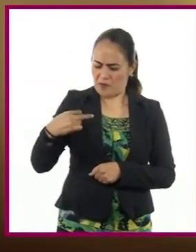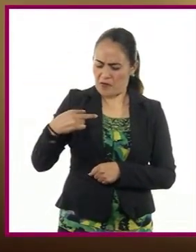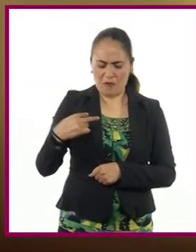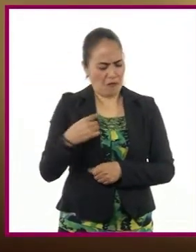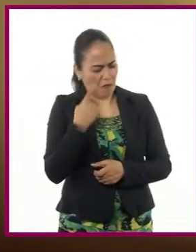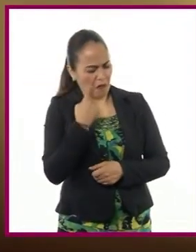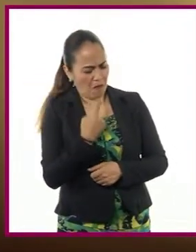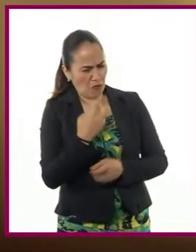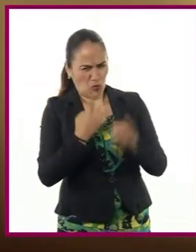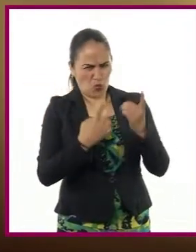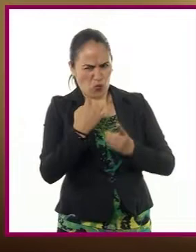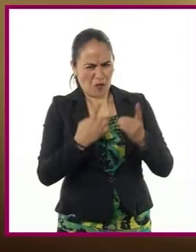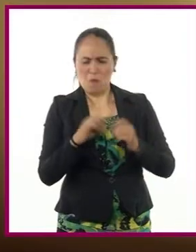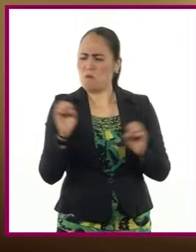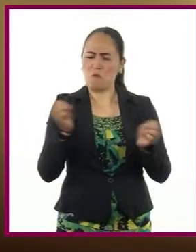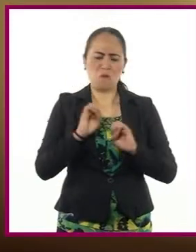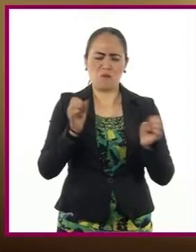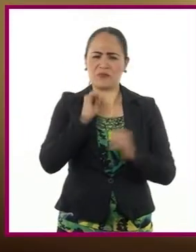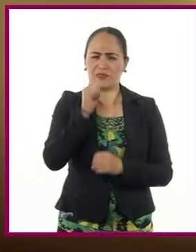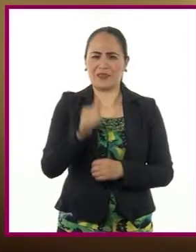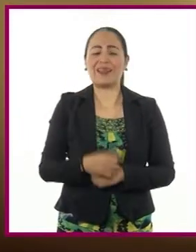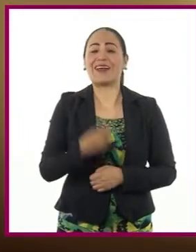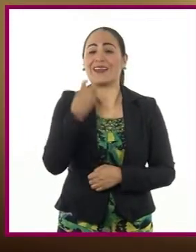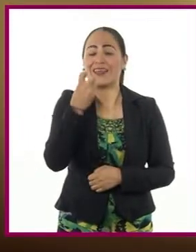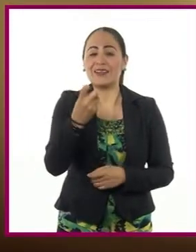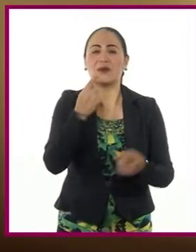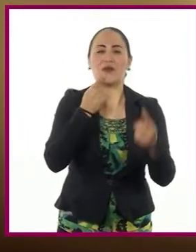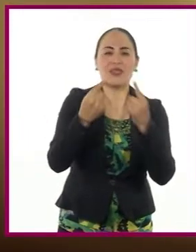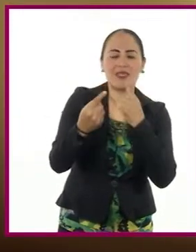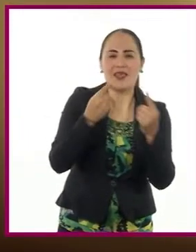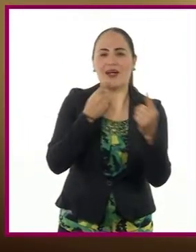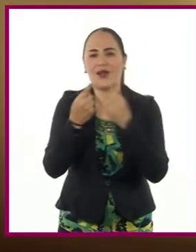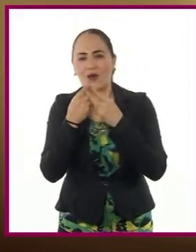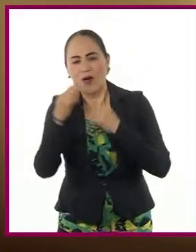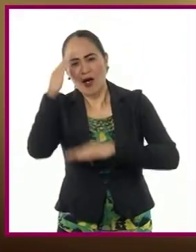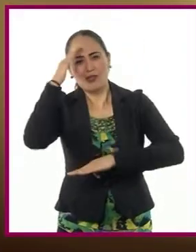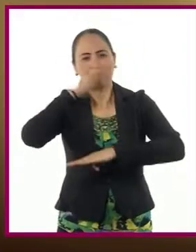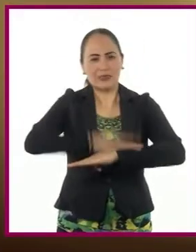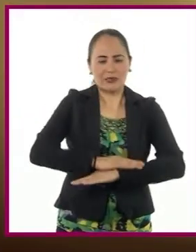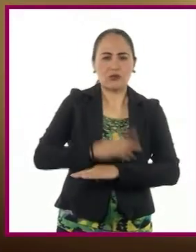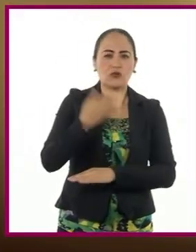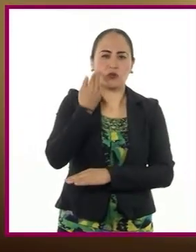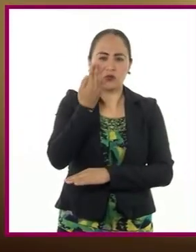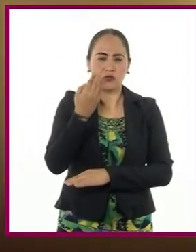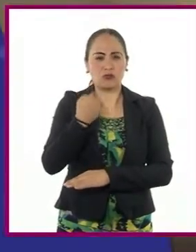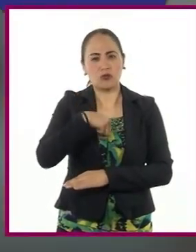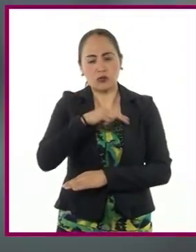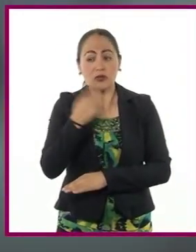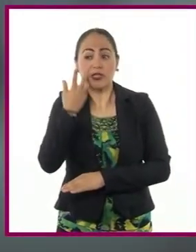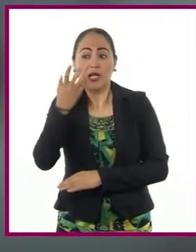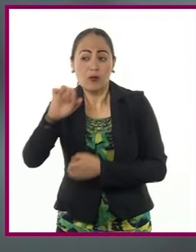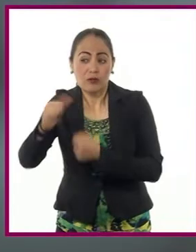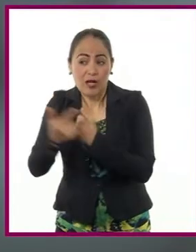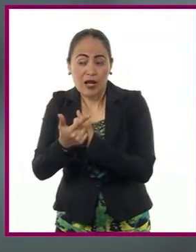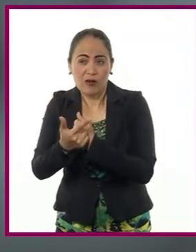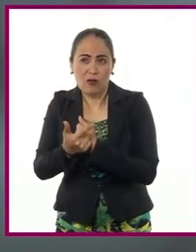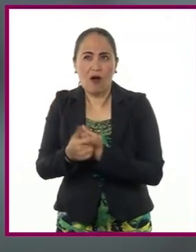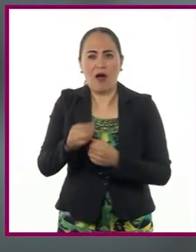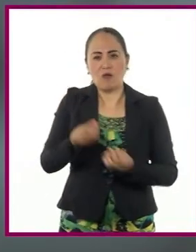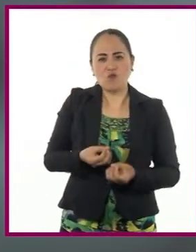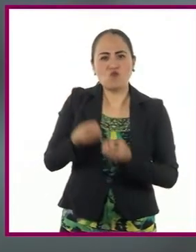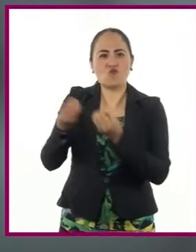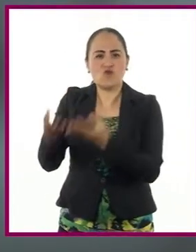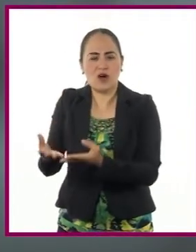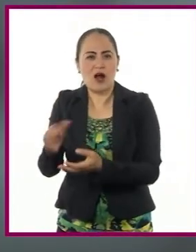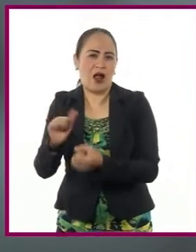dudas. Ahí aprendí que para negociar hay que ofrecer algo a cambio de lo que queremos conseguir. Tengo una